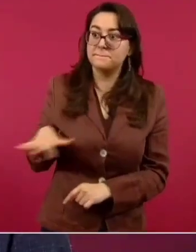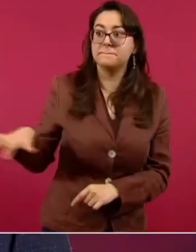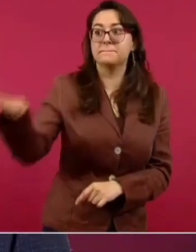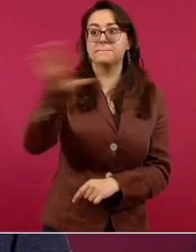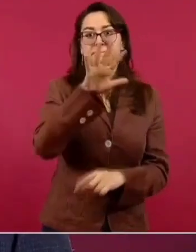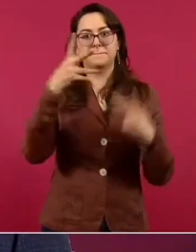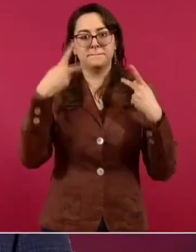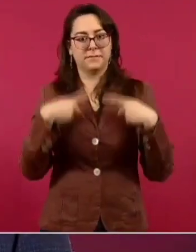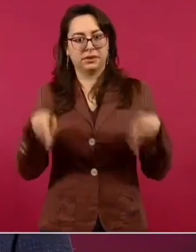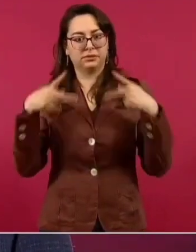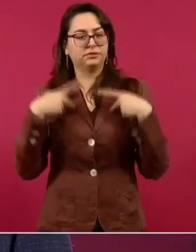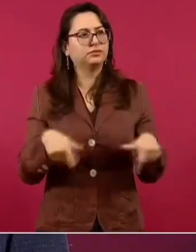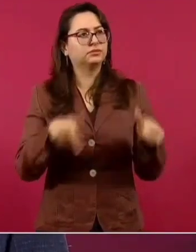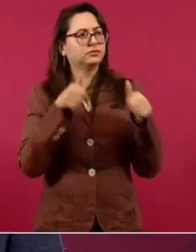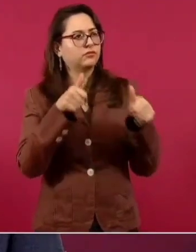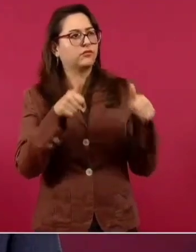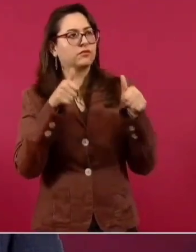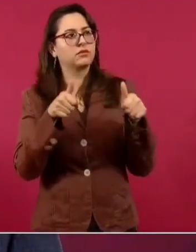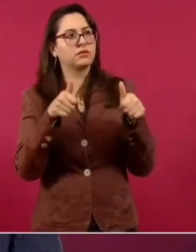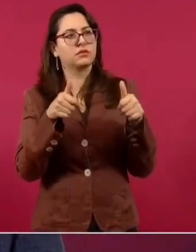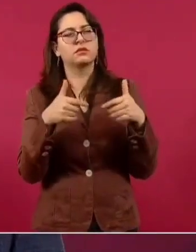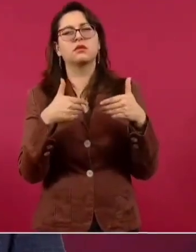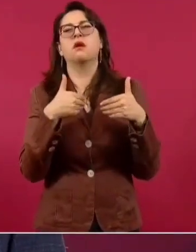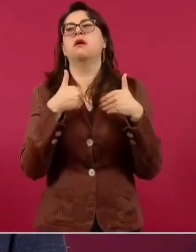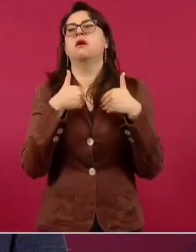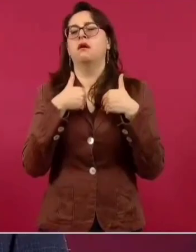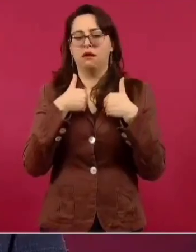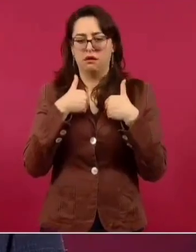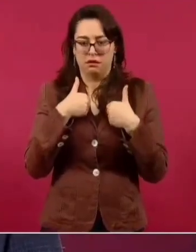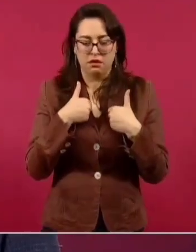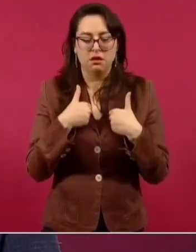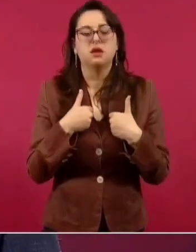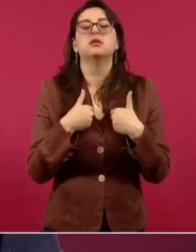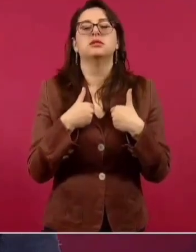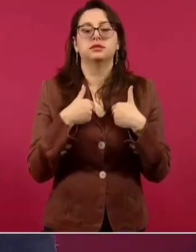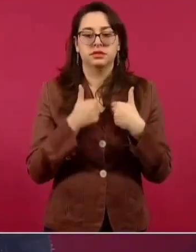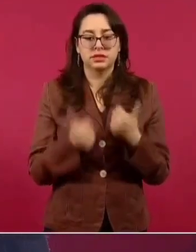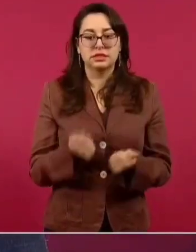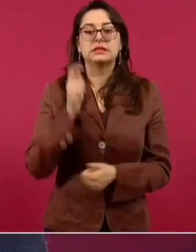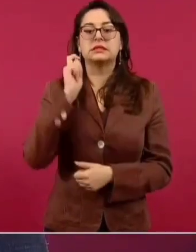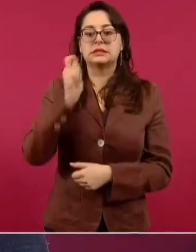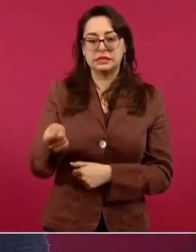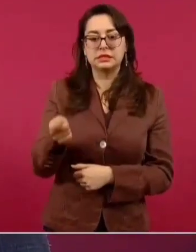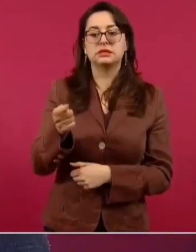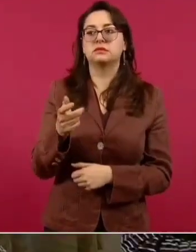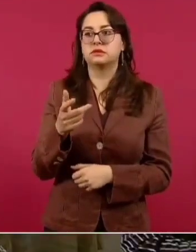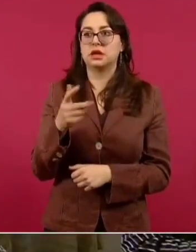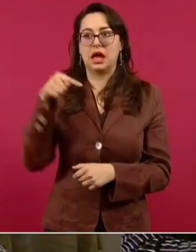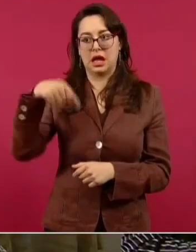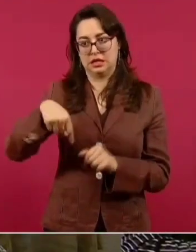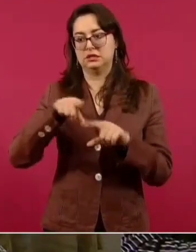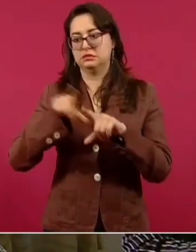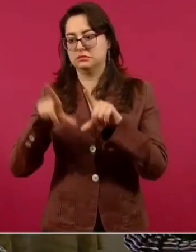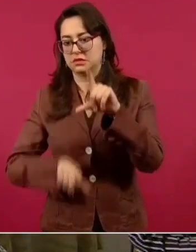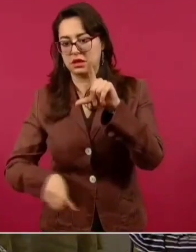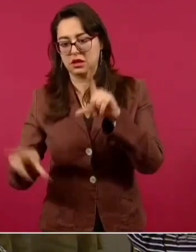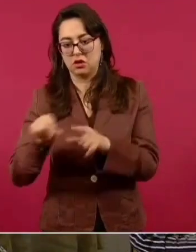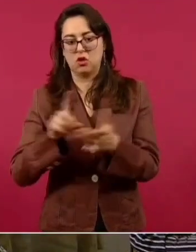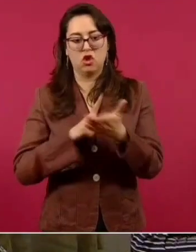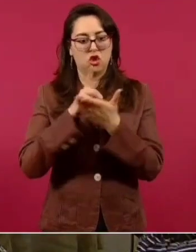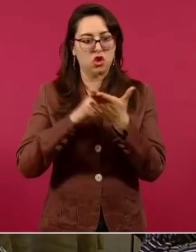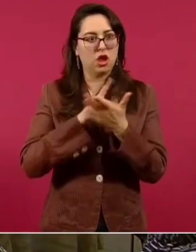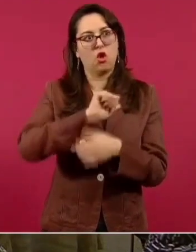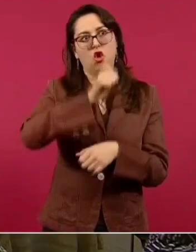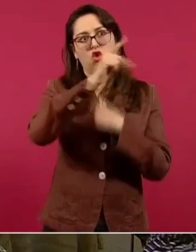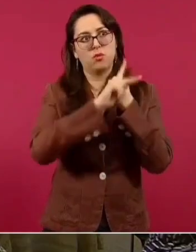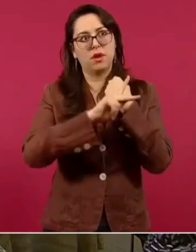México que escucha la conferencia tenga la referencia de lo que está ocurriendo en México y en otras partes del mundo. Las adicciones